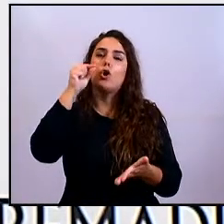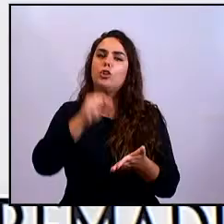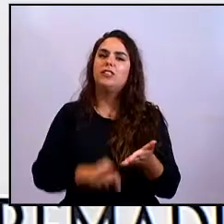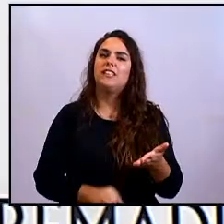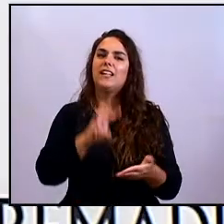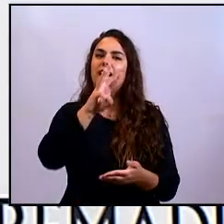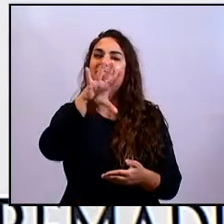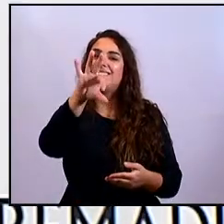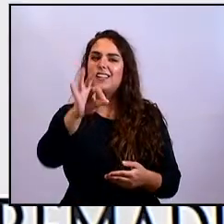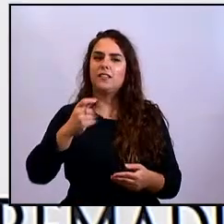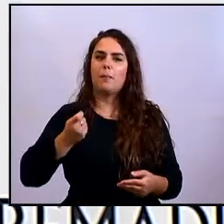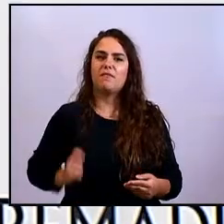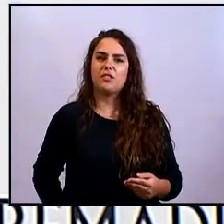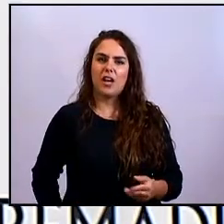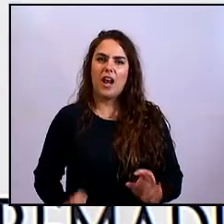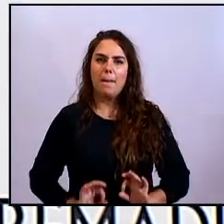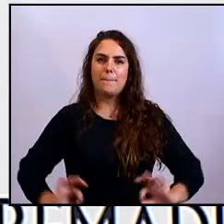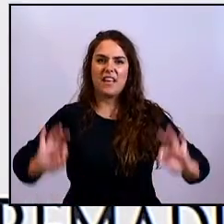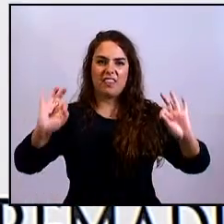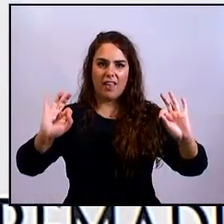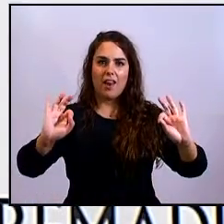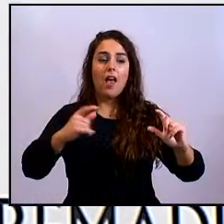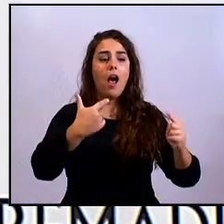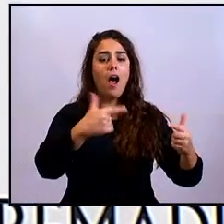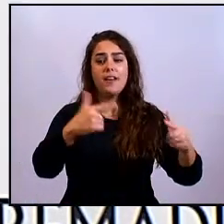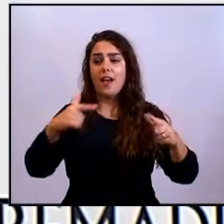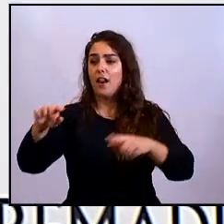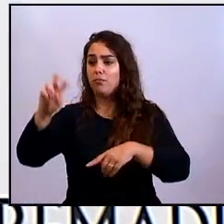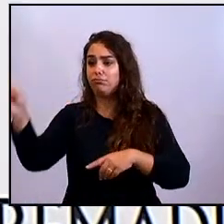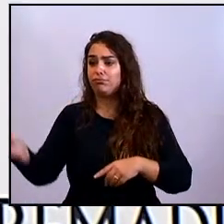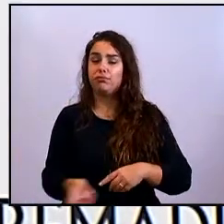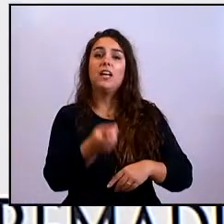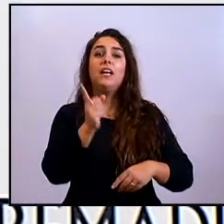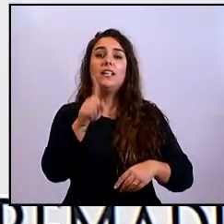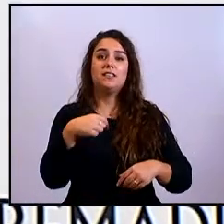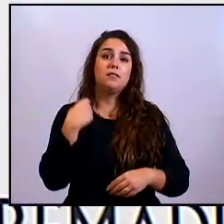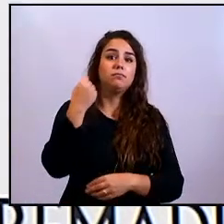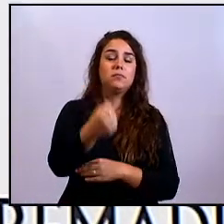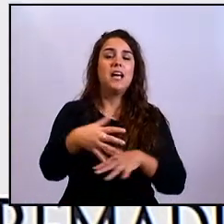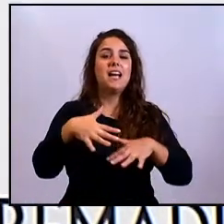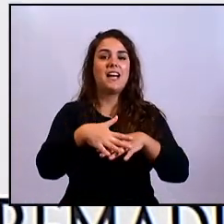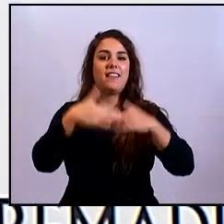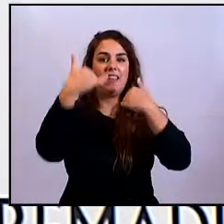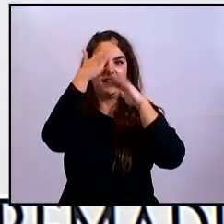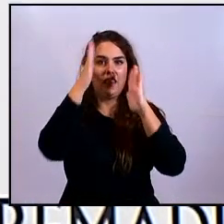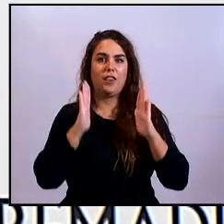30 profesionales especializados en distintas áreas y reforzando así nuestra red de atención.